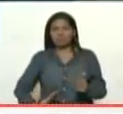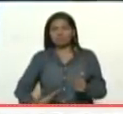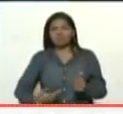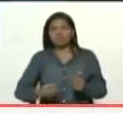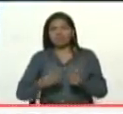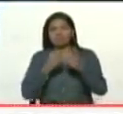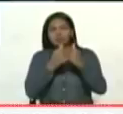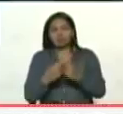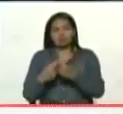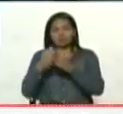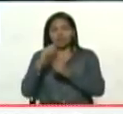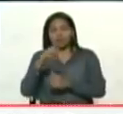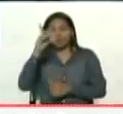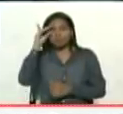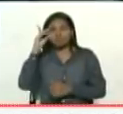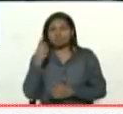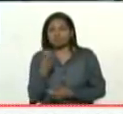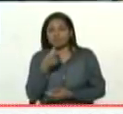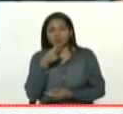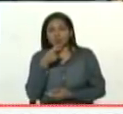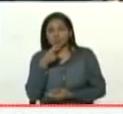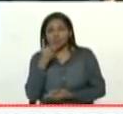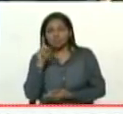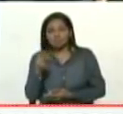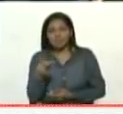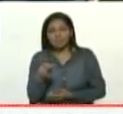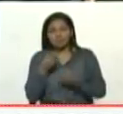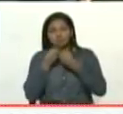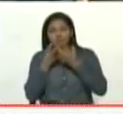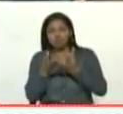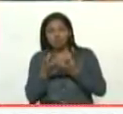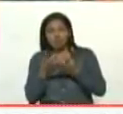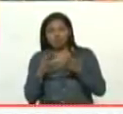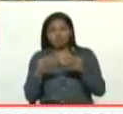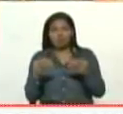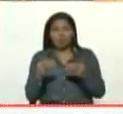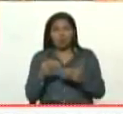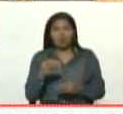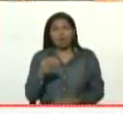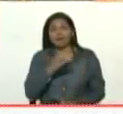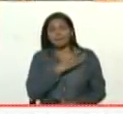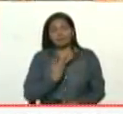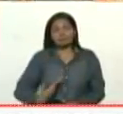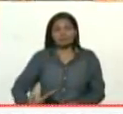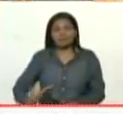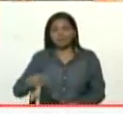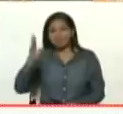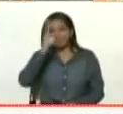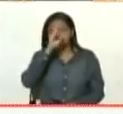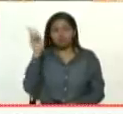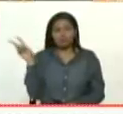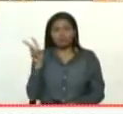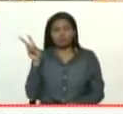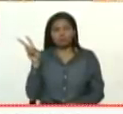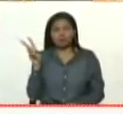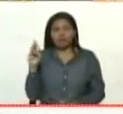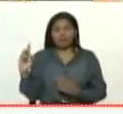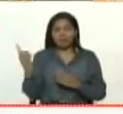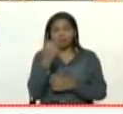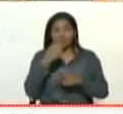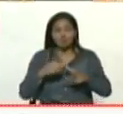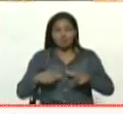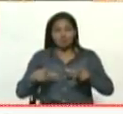de la República, con el presidente del banco. Banco de Venezuela está en primer